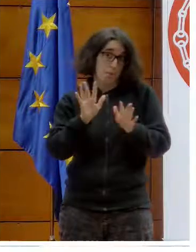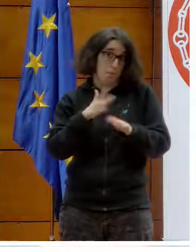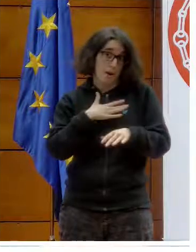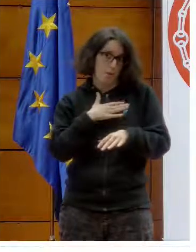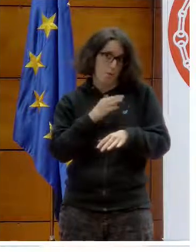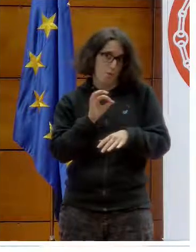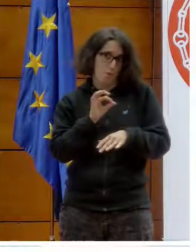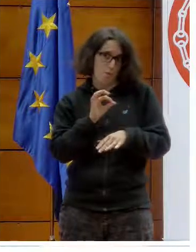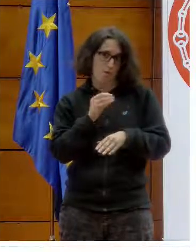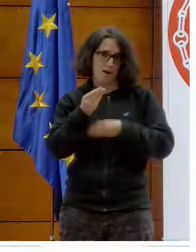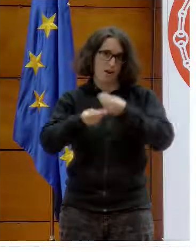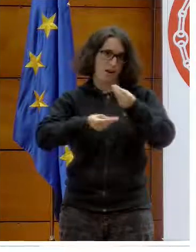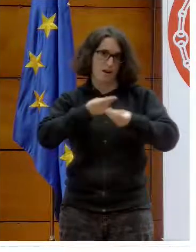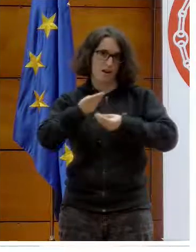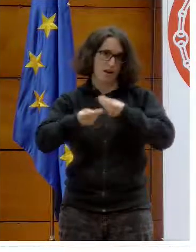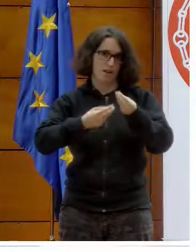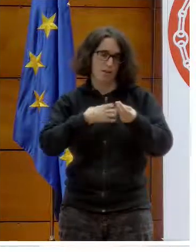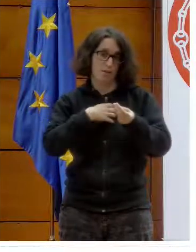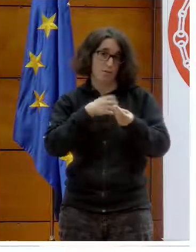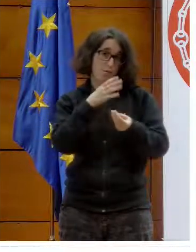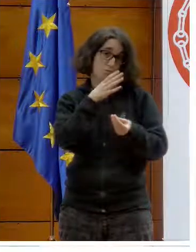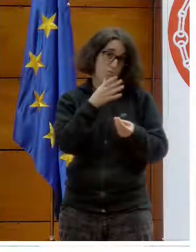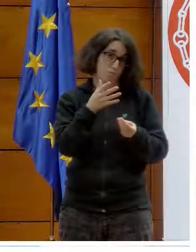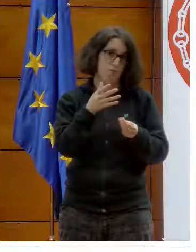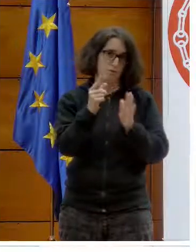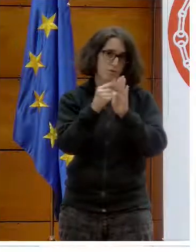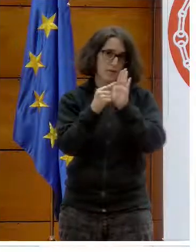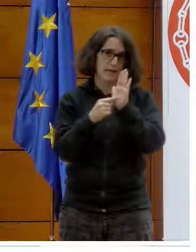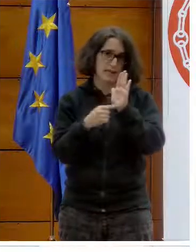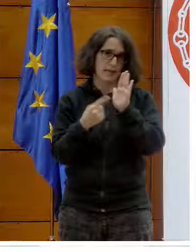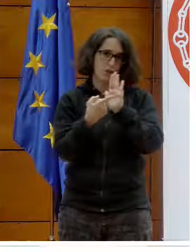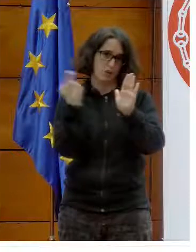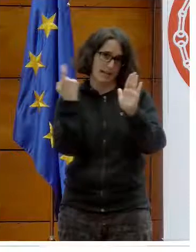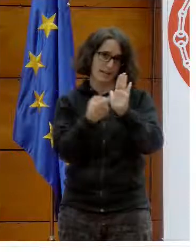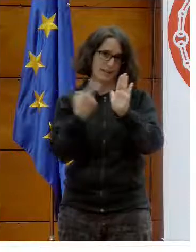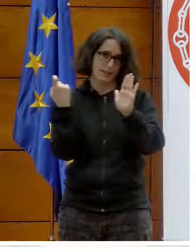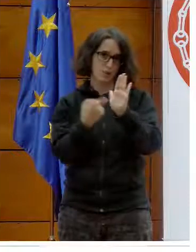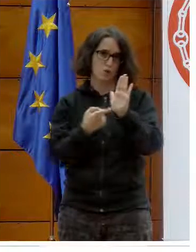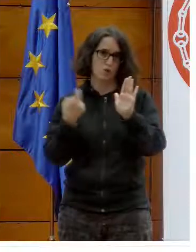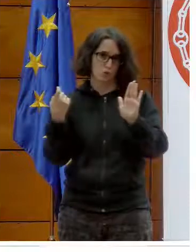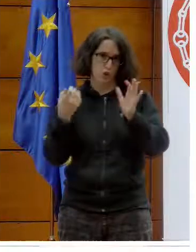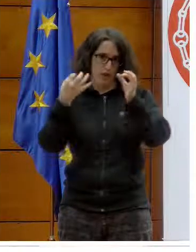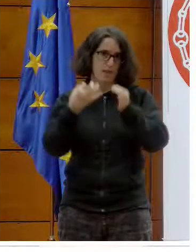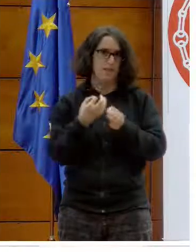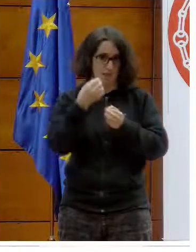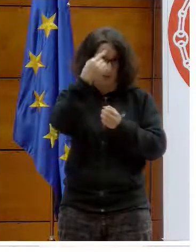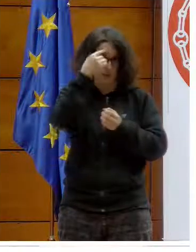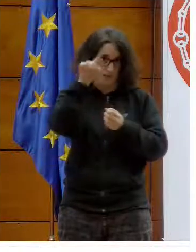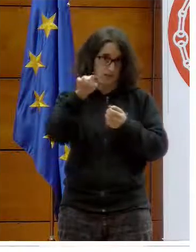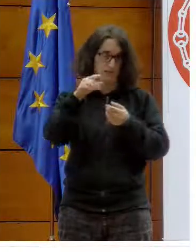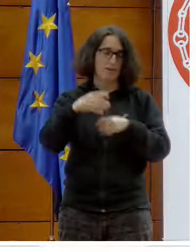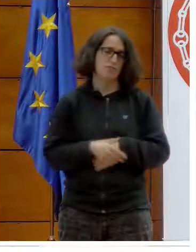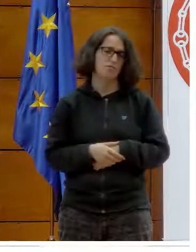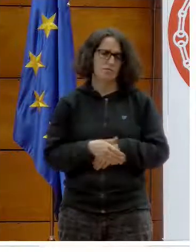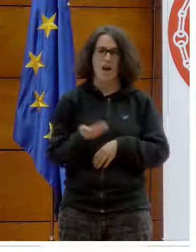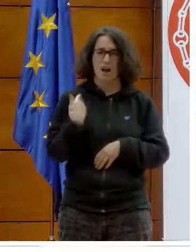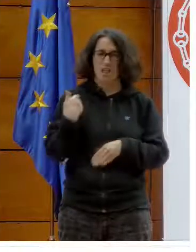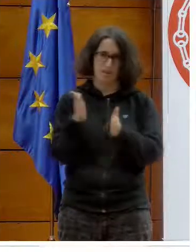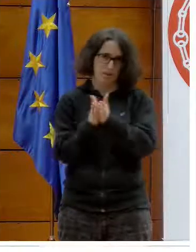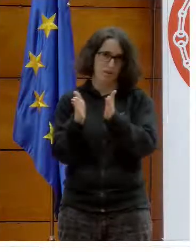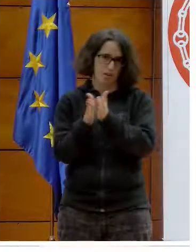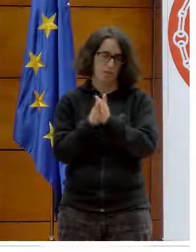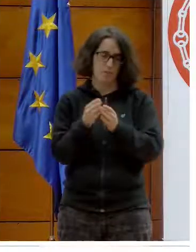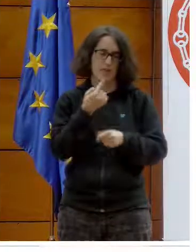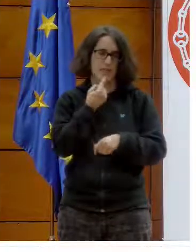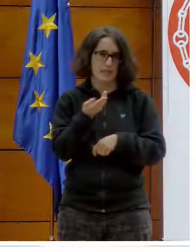realizar porque existen unos criterios de exclusión que debemos conocer. Algunos son criterios médicos de los que ya han hablado otros